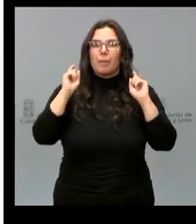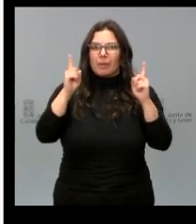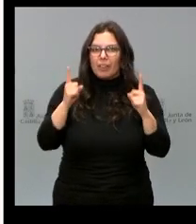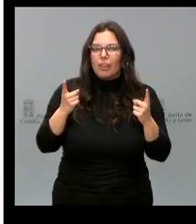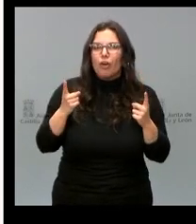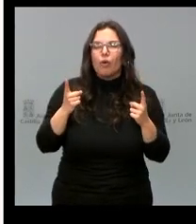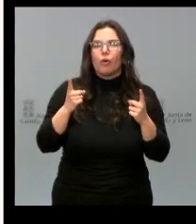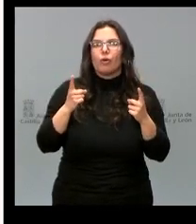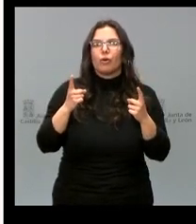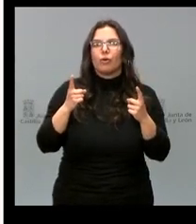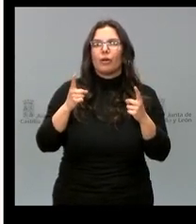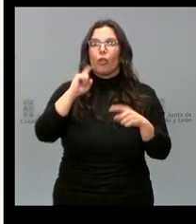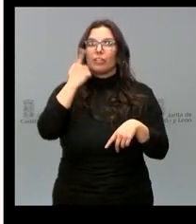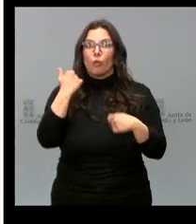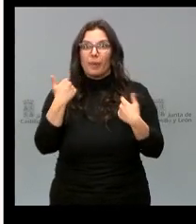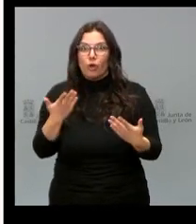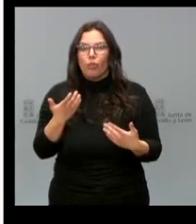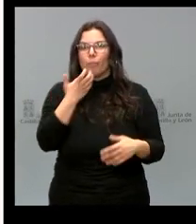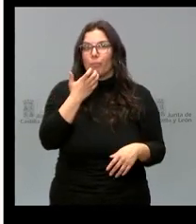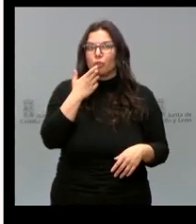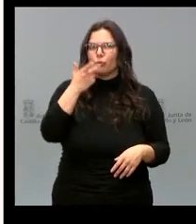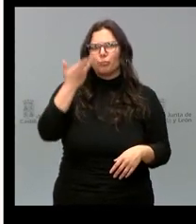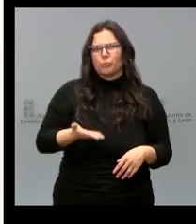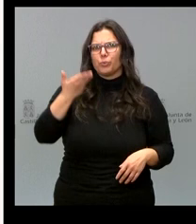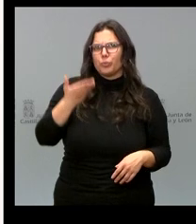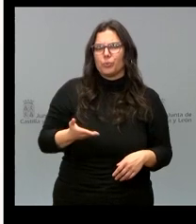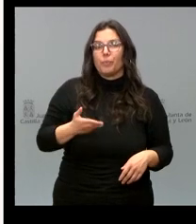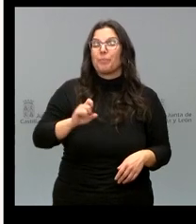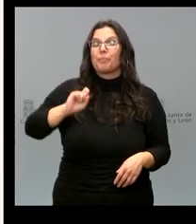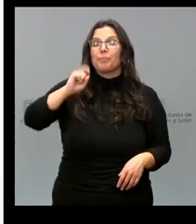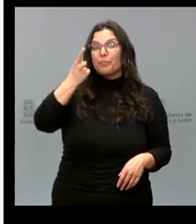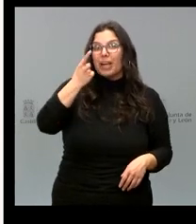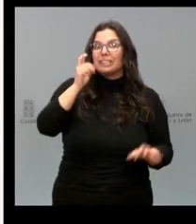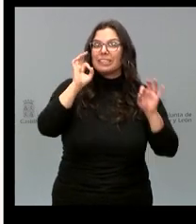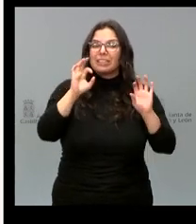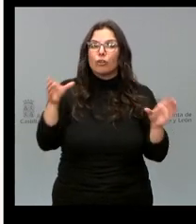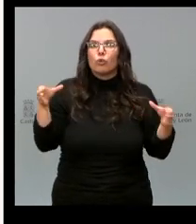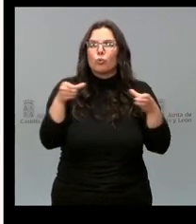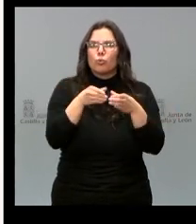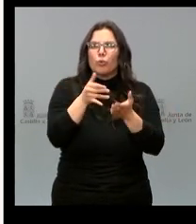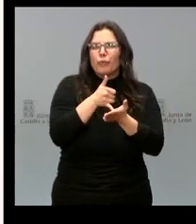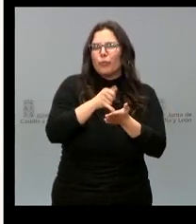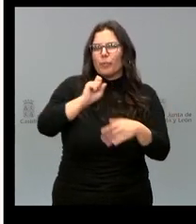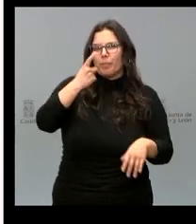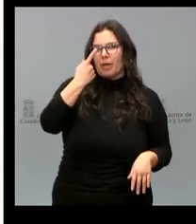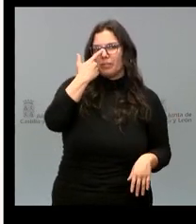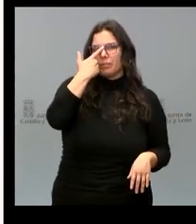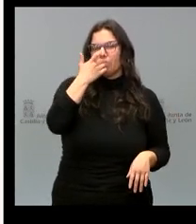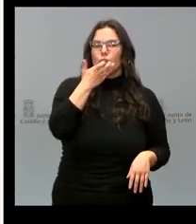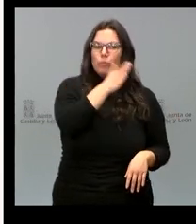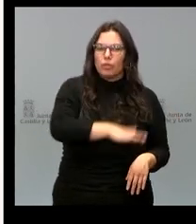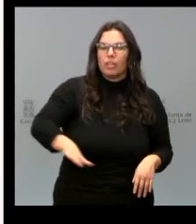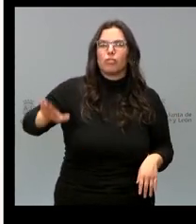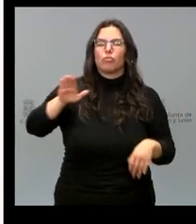prevención y de la detección precoz, que nos parece fundamental, especialmente en los colectivos más vulnerables. Estoy hablando de los niños,